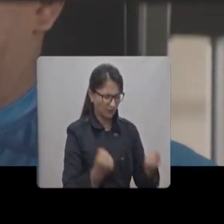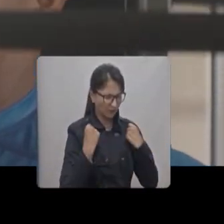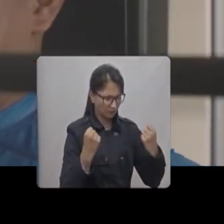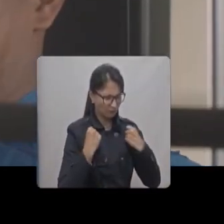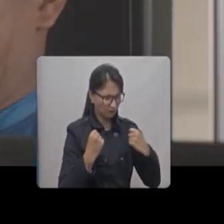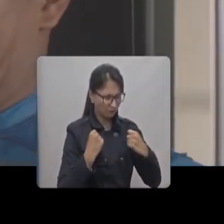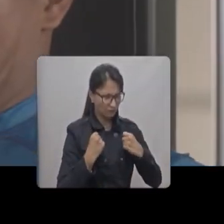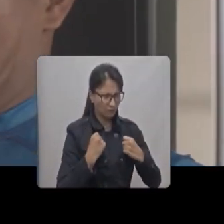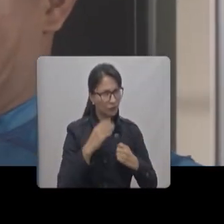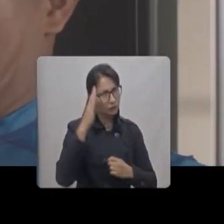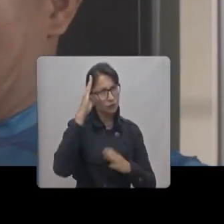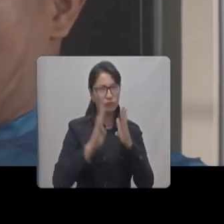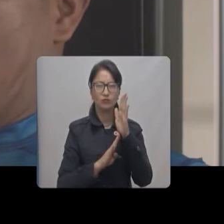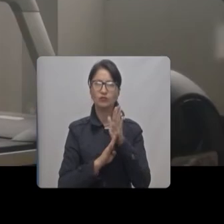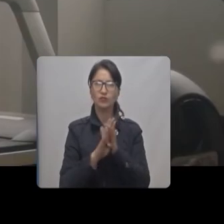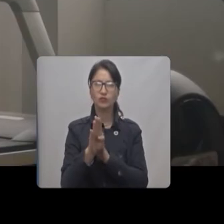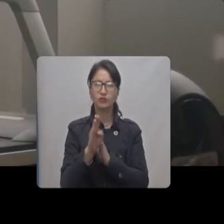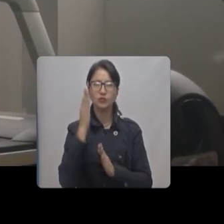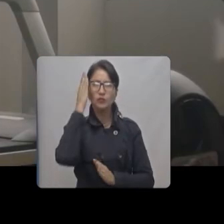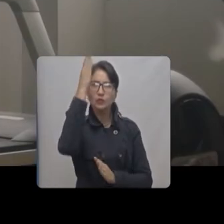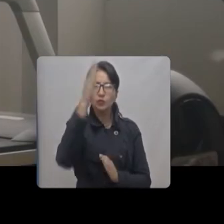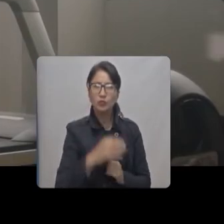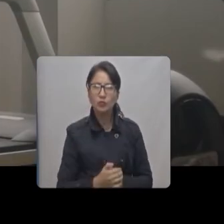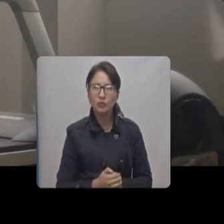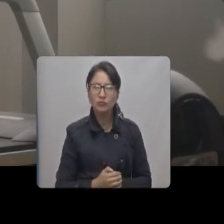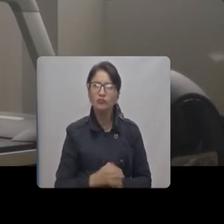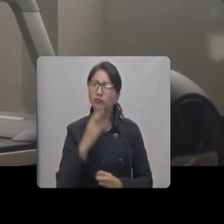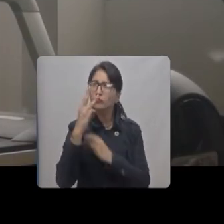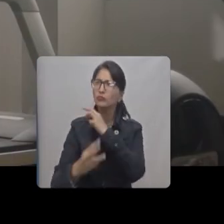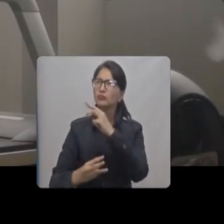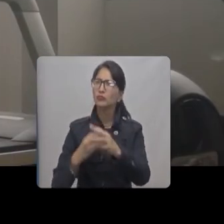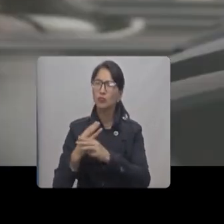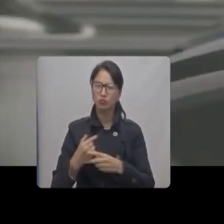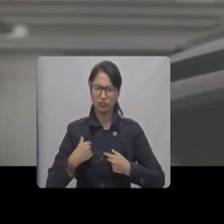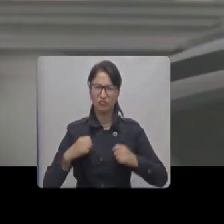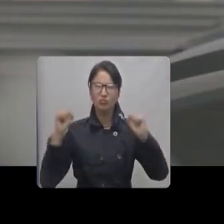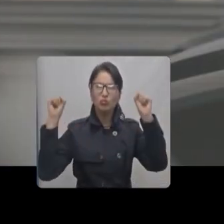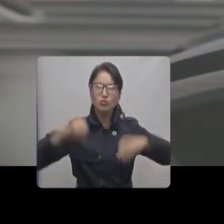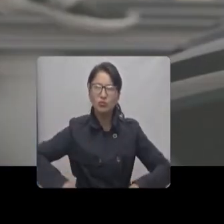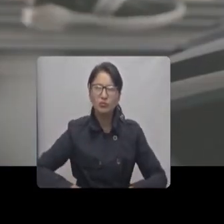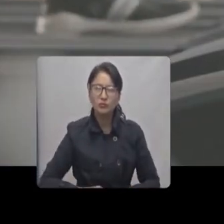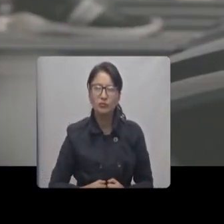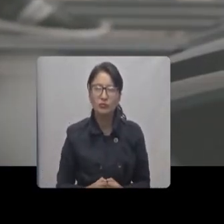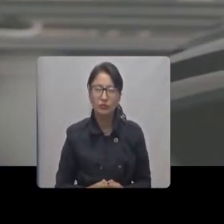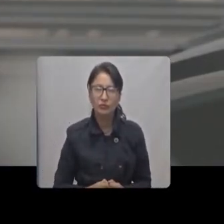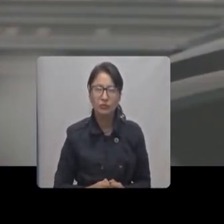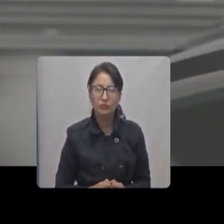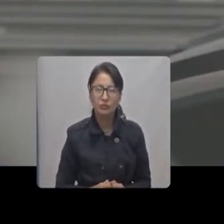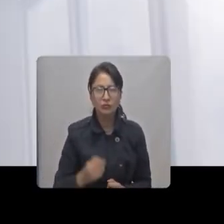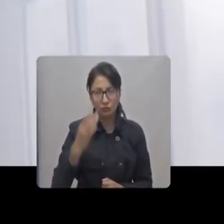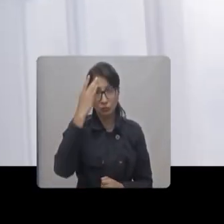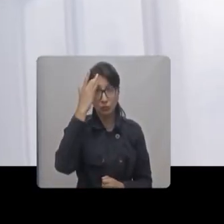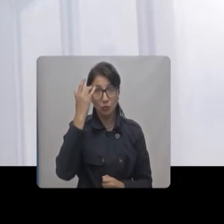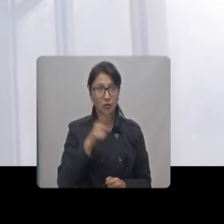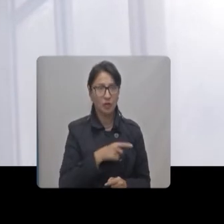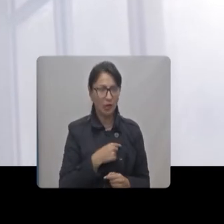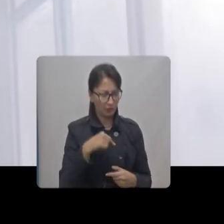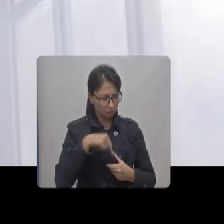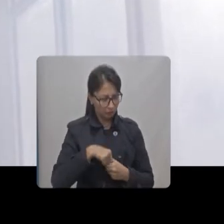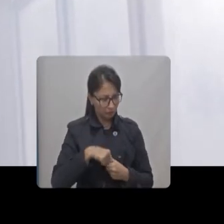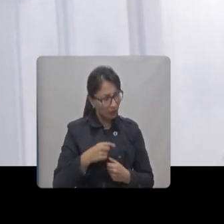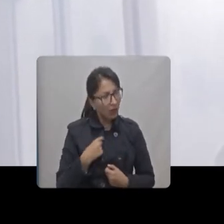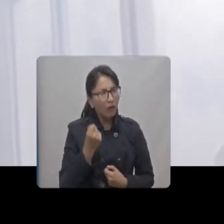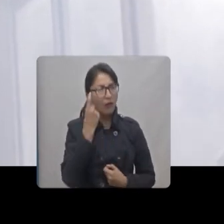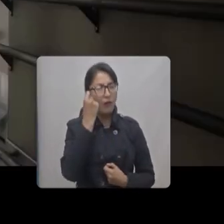estoy preparándome para progresar para decirle al mundo que soy capaz porque